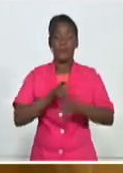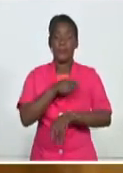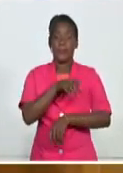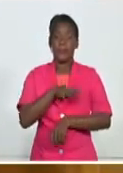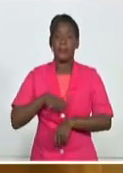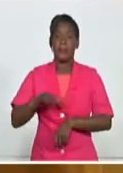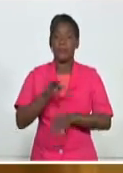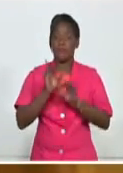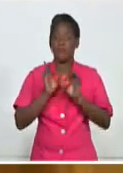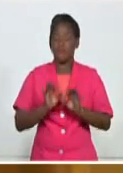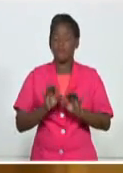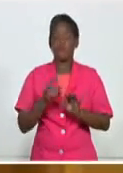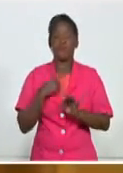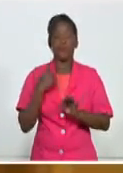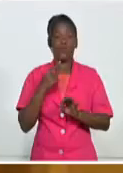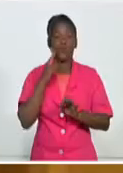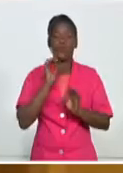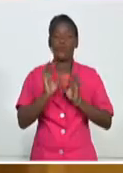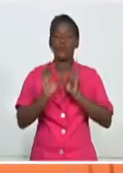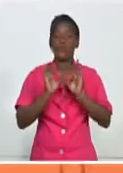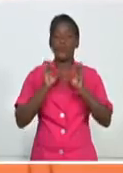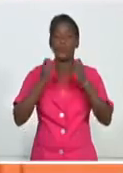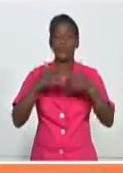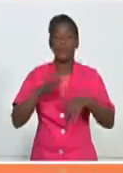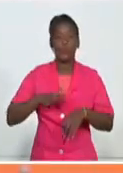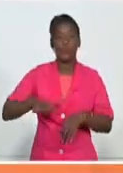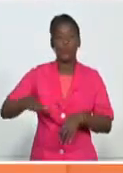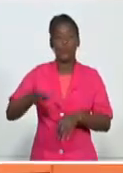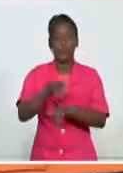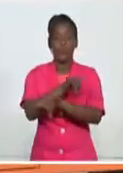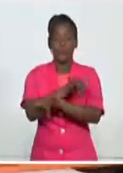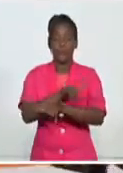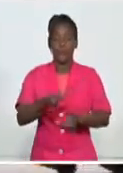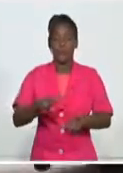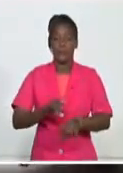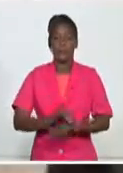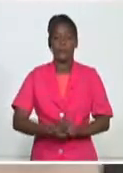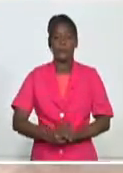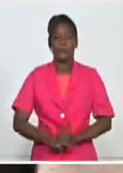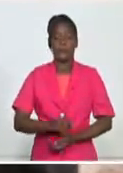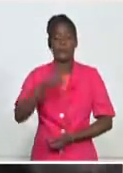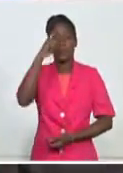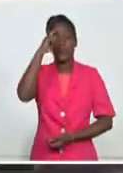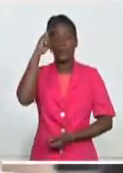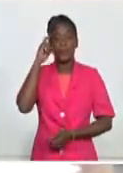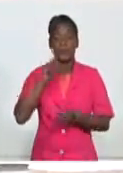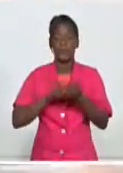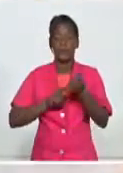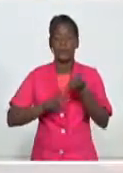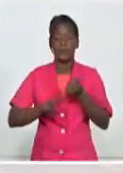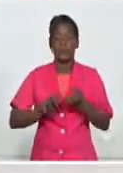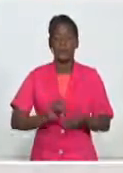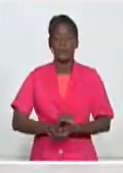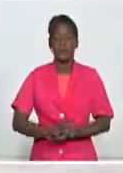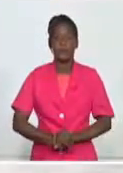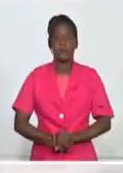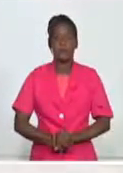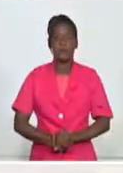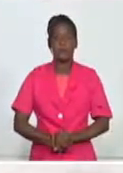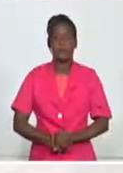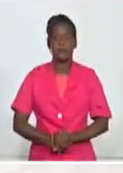su esperanza en el pinchazo que da vida desde sancti spíritus sus marcos cejas baker el sistema informativo